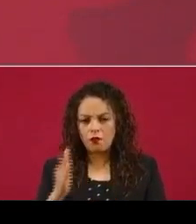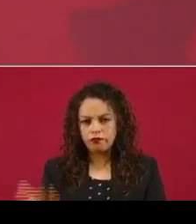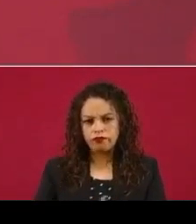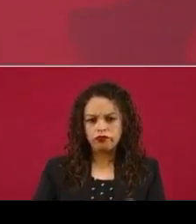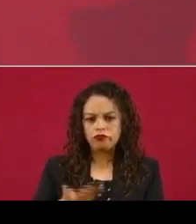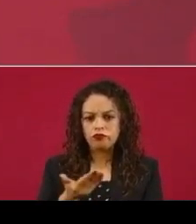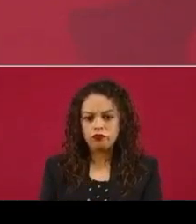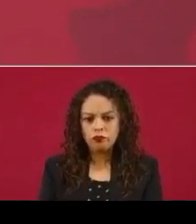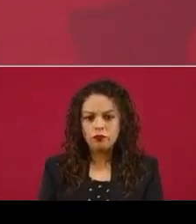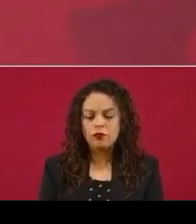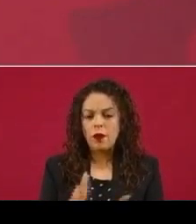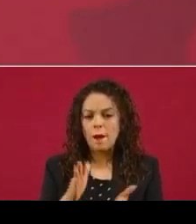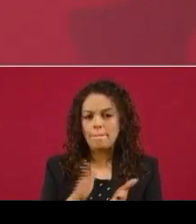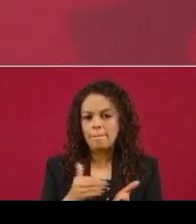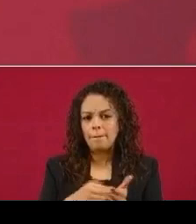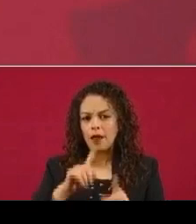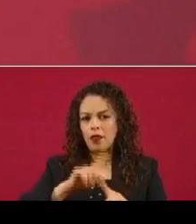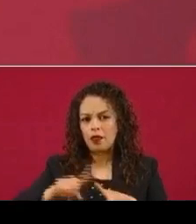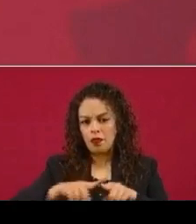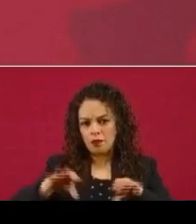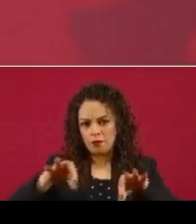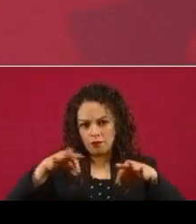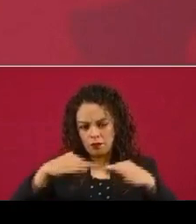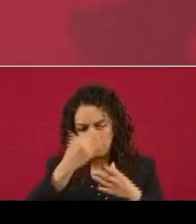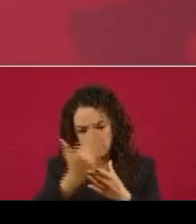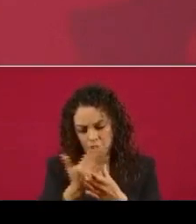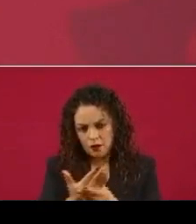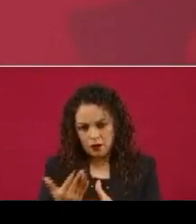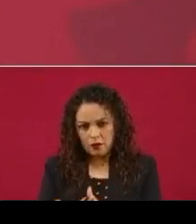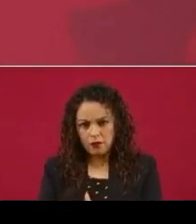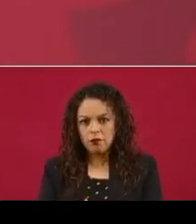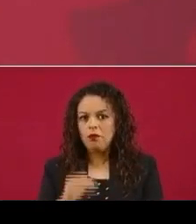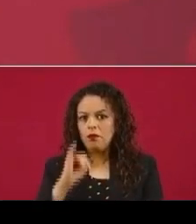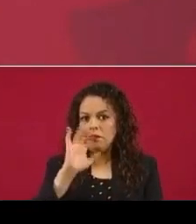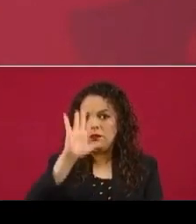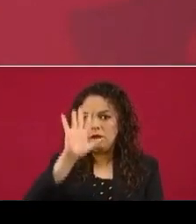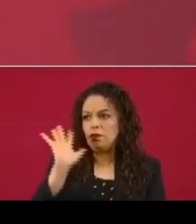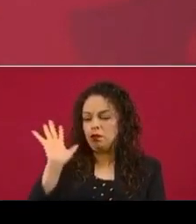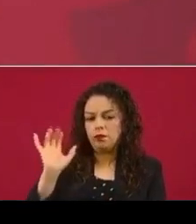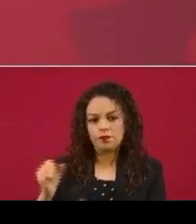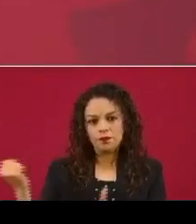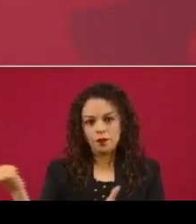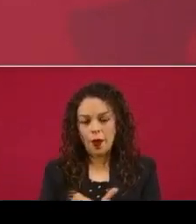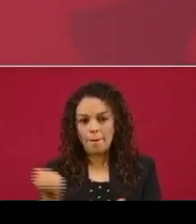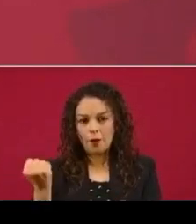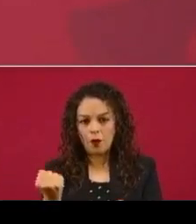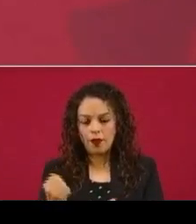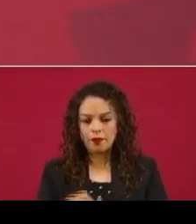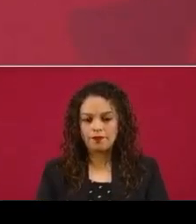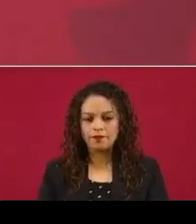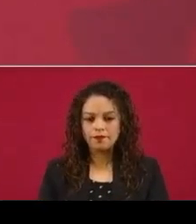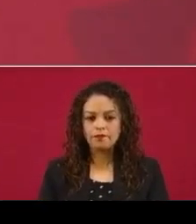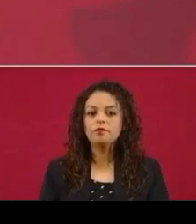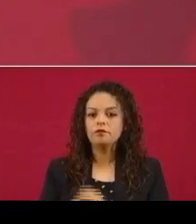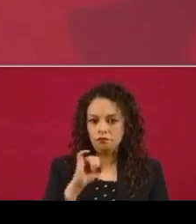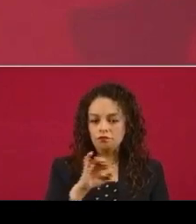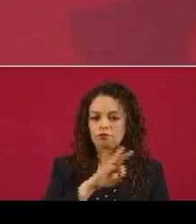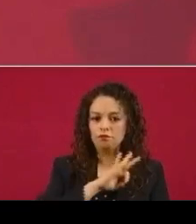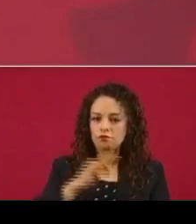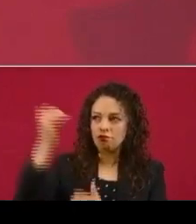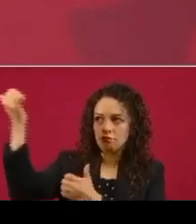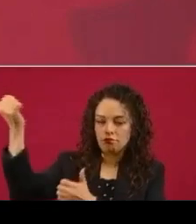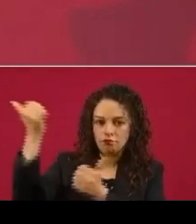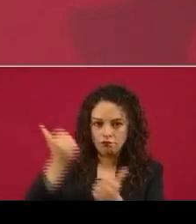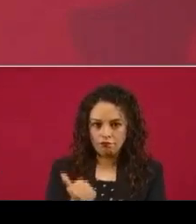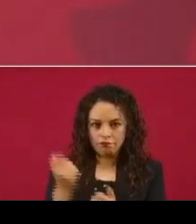presentaron los documentos y parece que fueron aprobados, de modo que sí se va a dar la extradición.